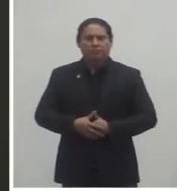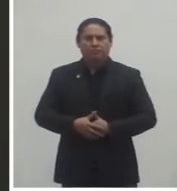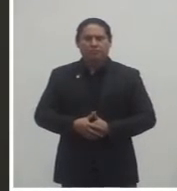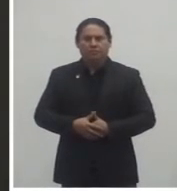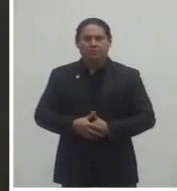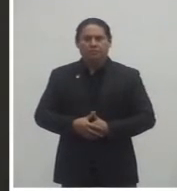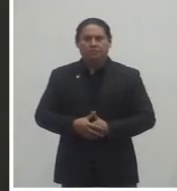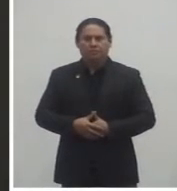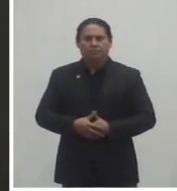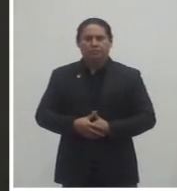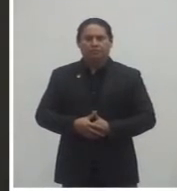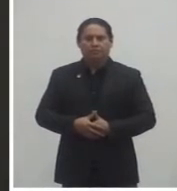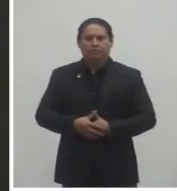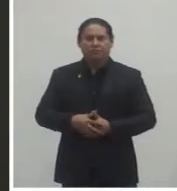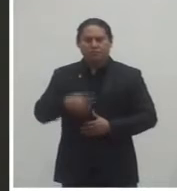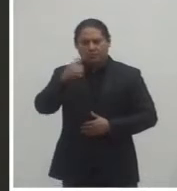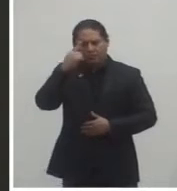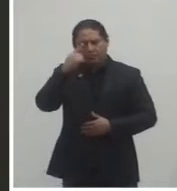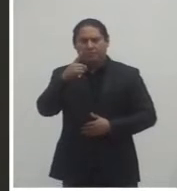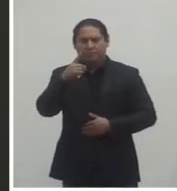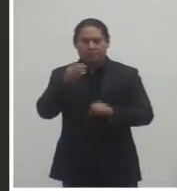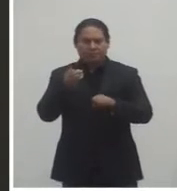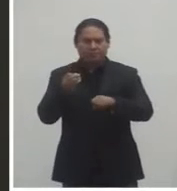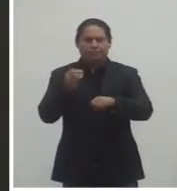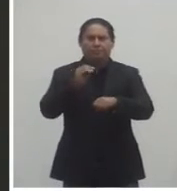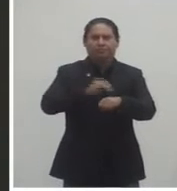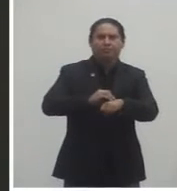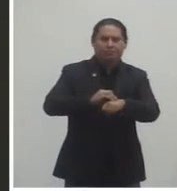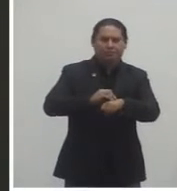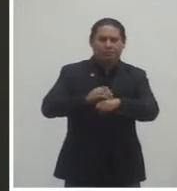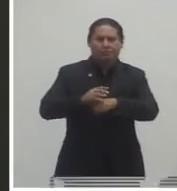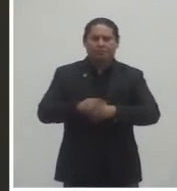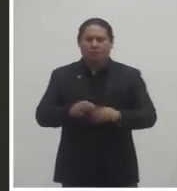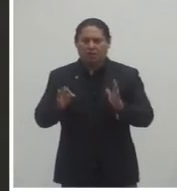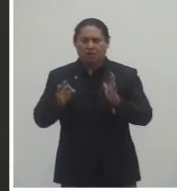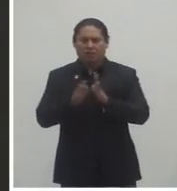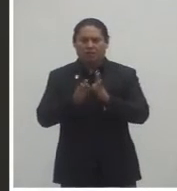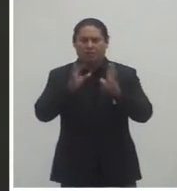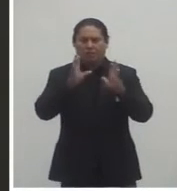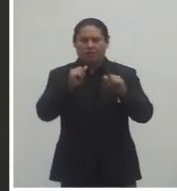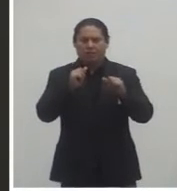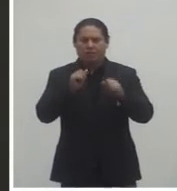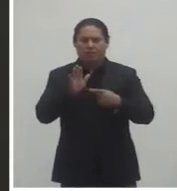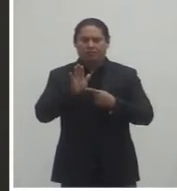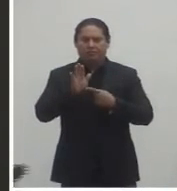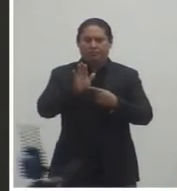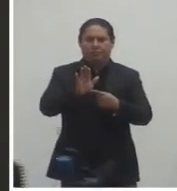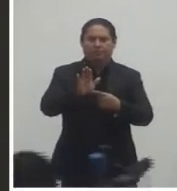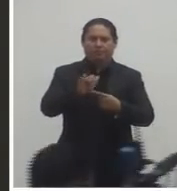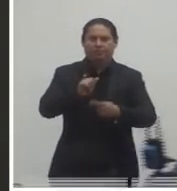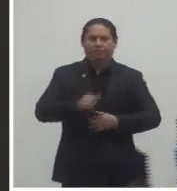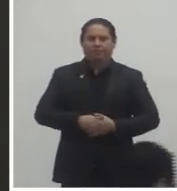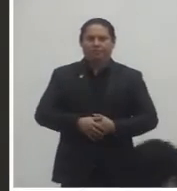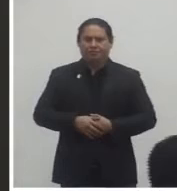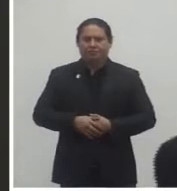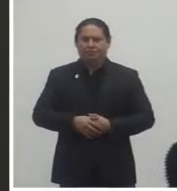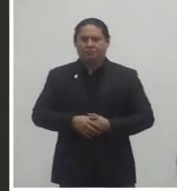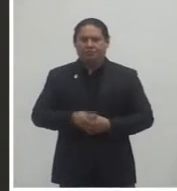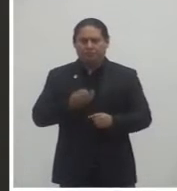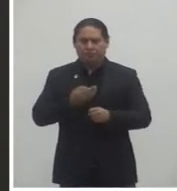es para reforzar el punto de acuerdo que se acaba de proponer en esta